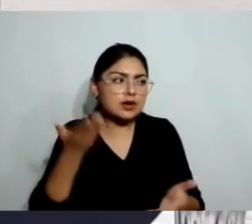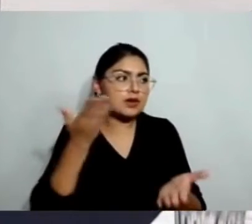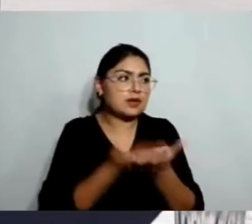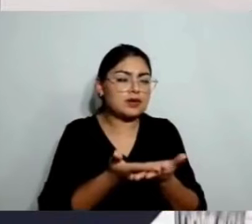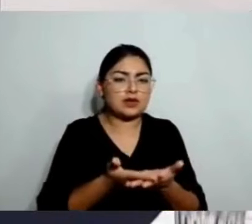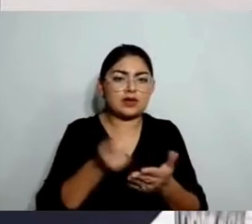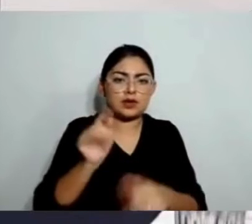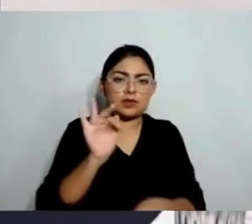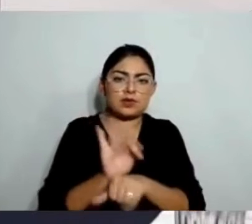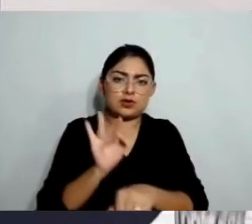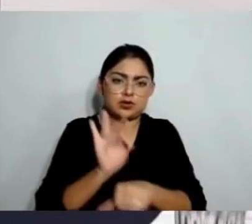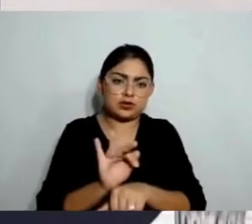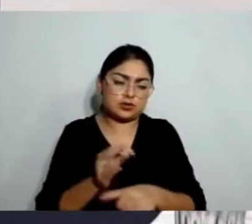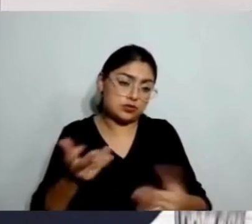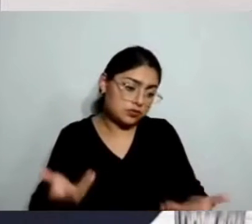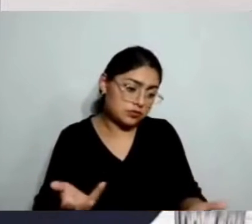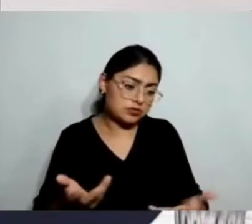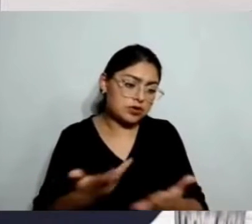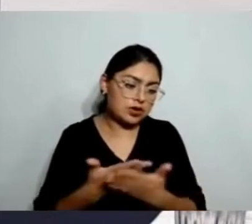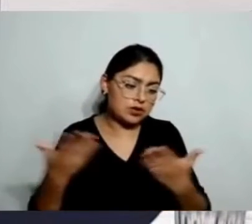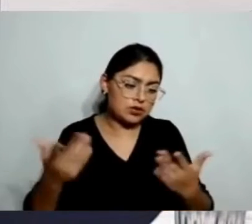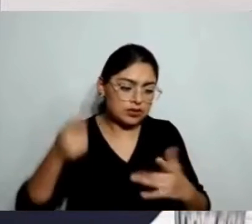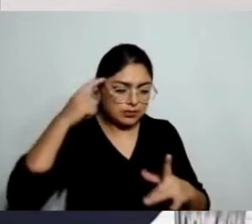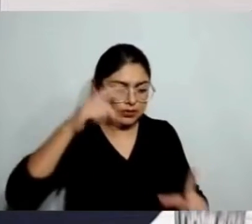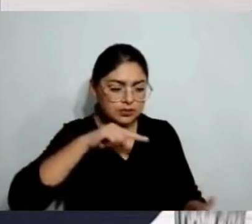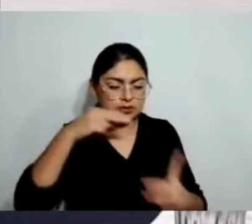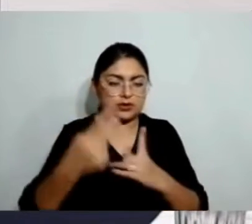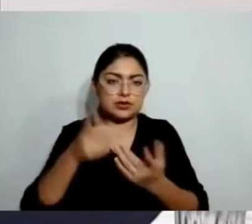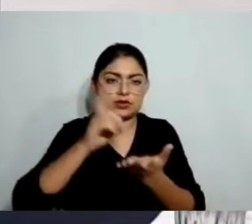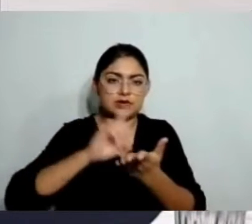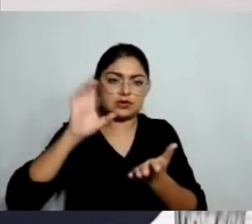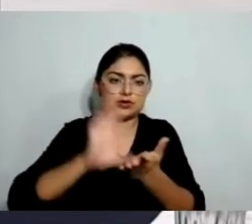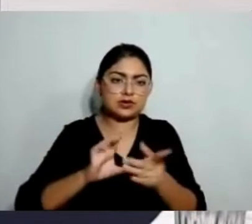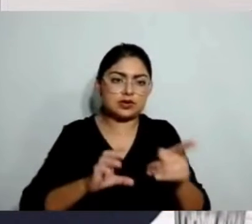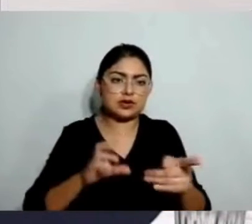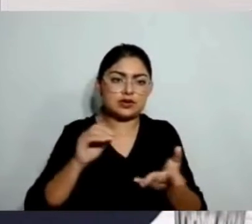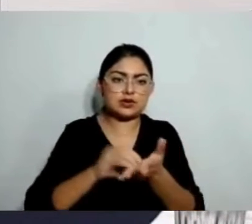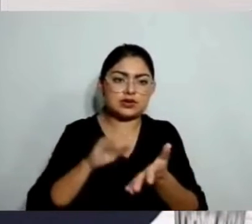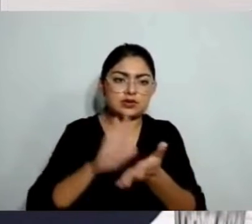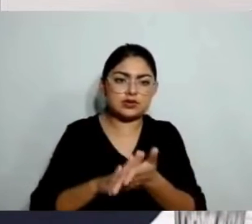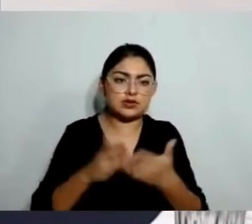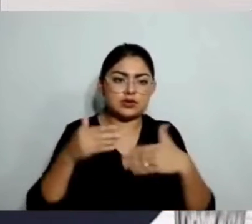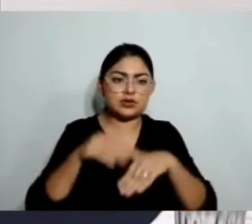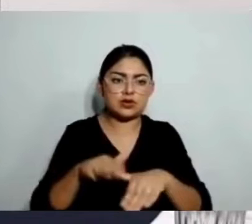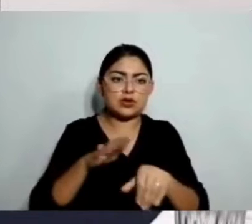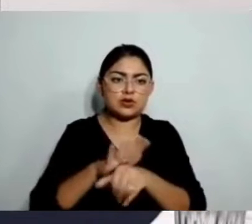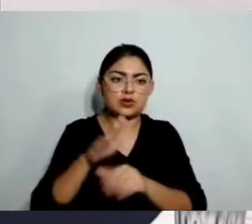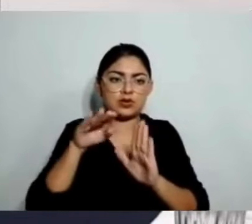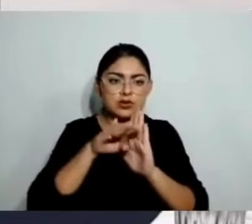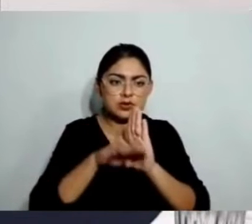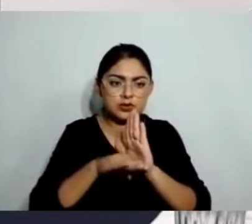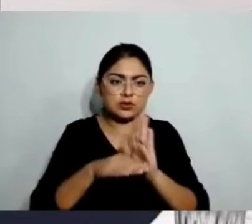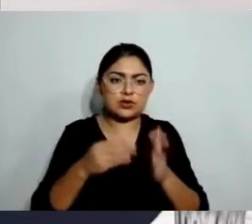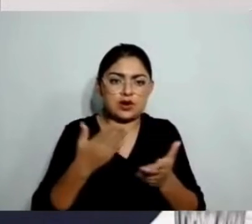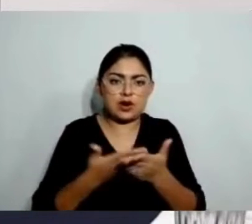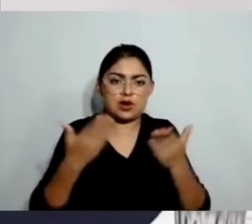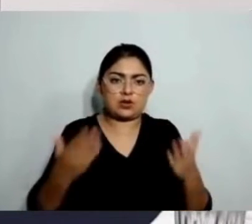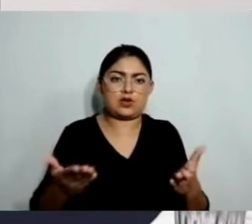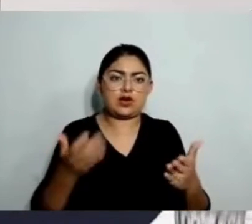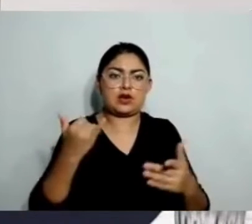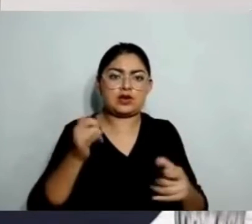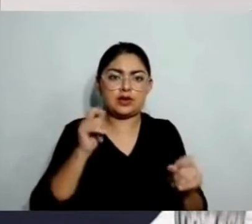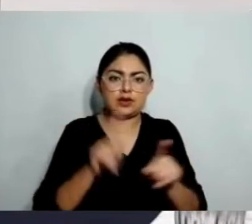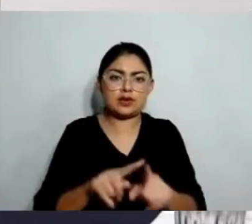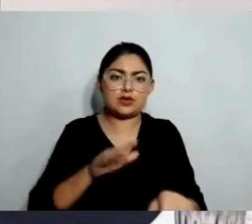perspectiva de discapacidad se hace una breve introducción de Cuál es la situación actual Cuáles son los estereotipos en relación con por ejemplo las conductas